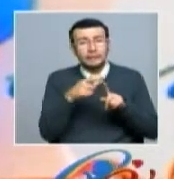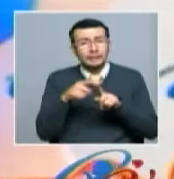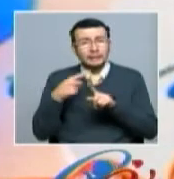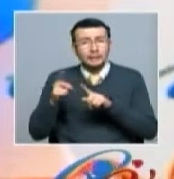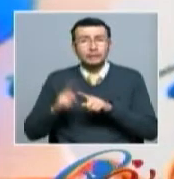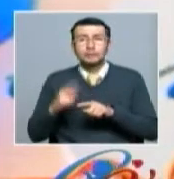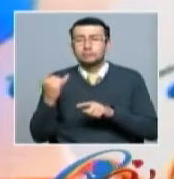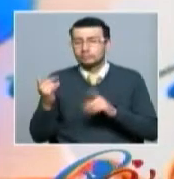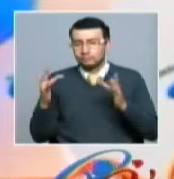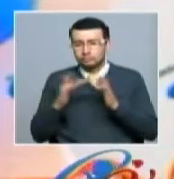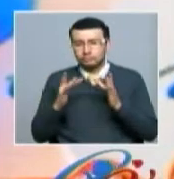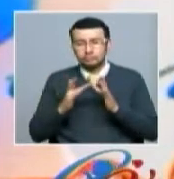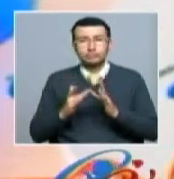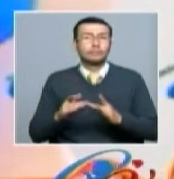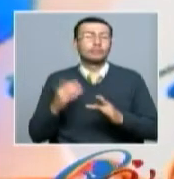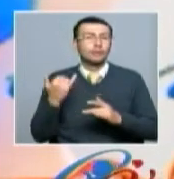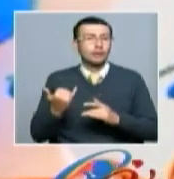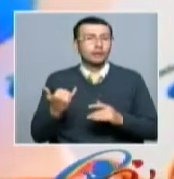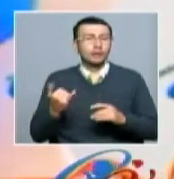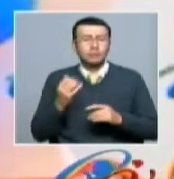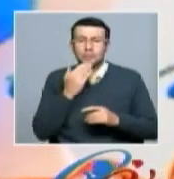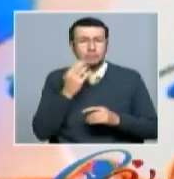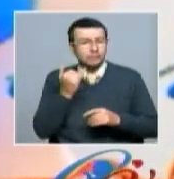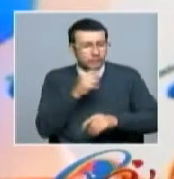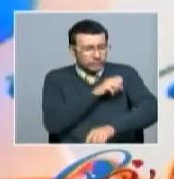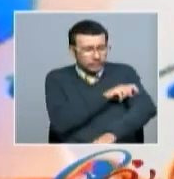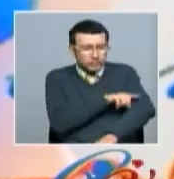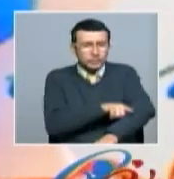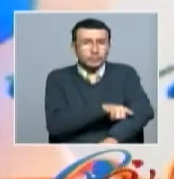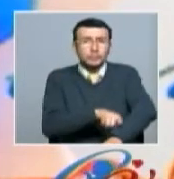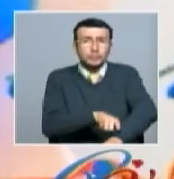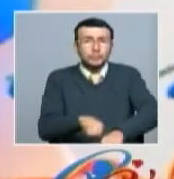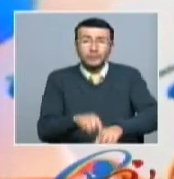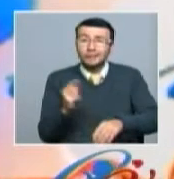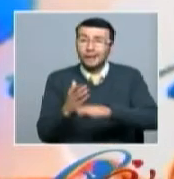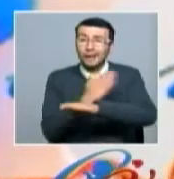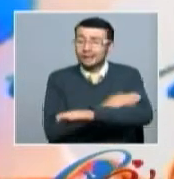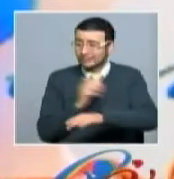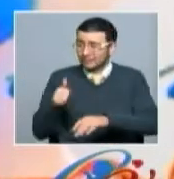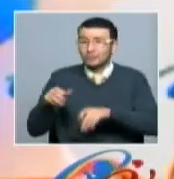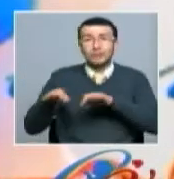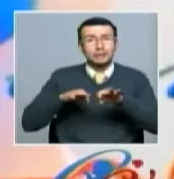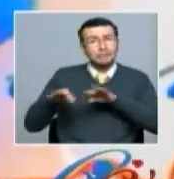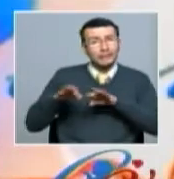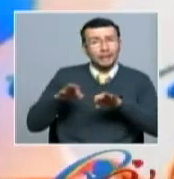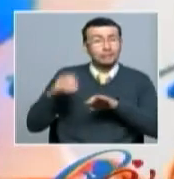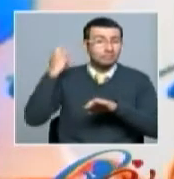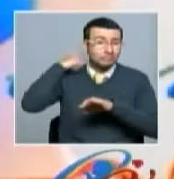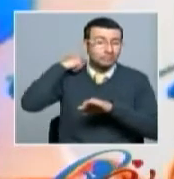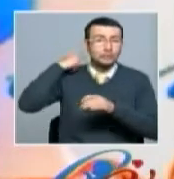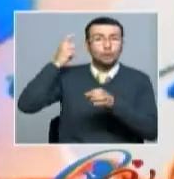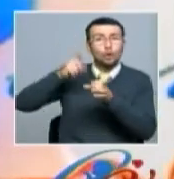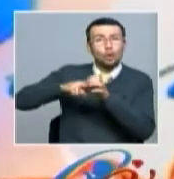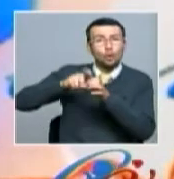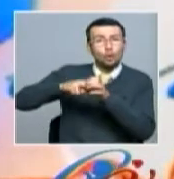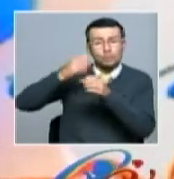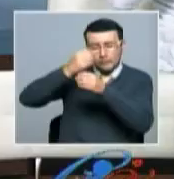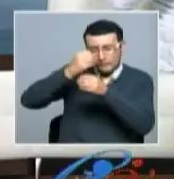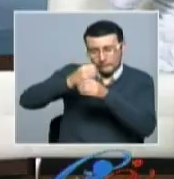que nacen de o salen por esos roticos que explicaba el doctor Humberto Serna de la columna